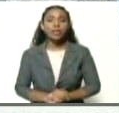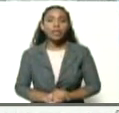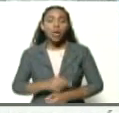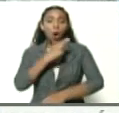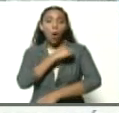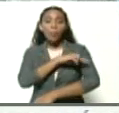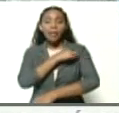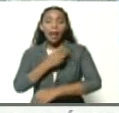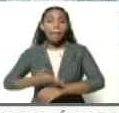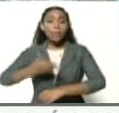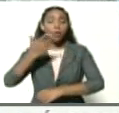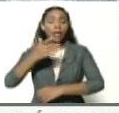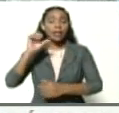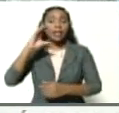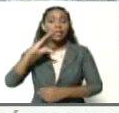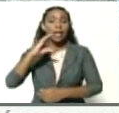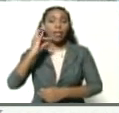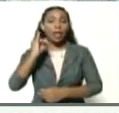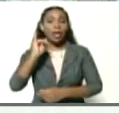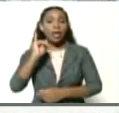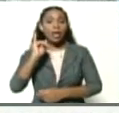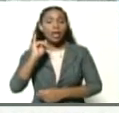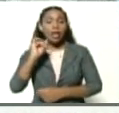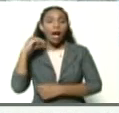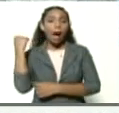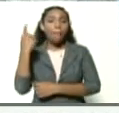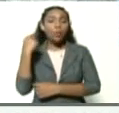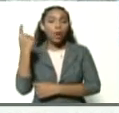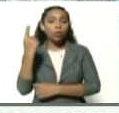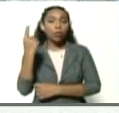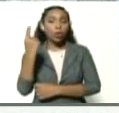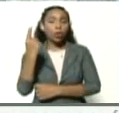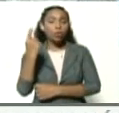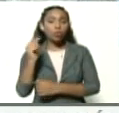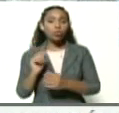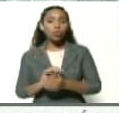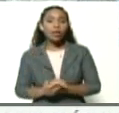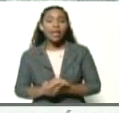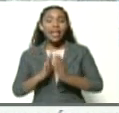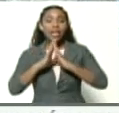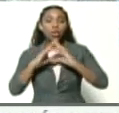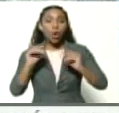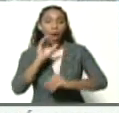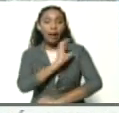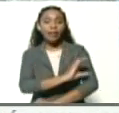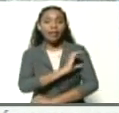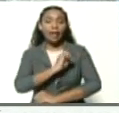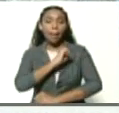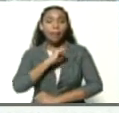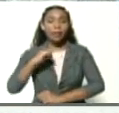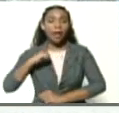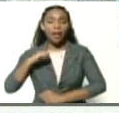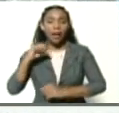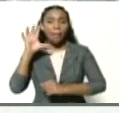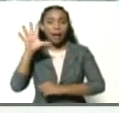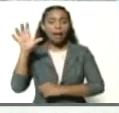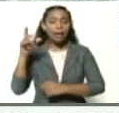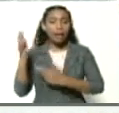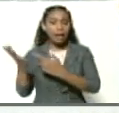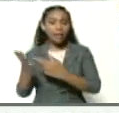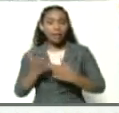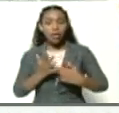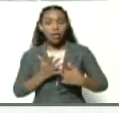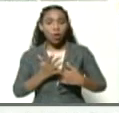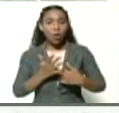hospitales Centinela, CDI, ambulatorio, y todas las clínicas privadas del país que estén